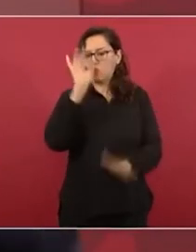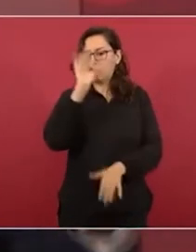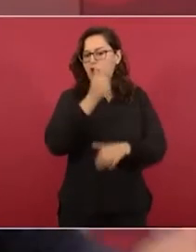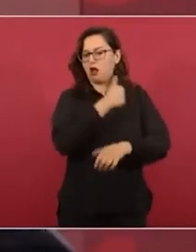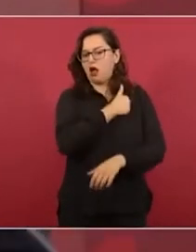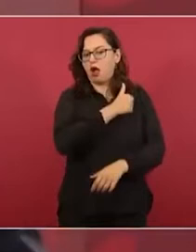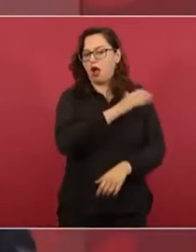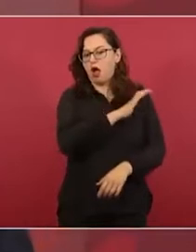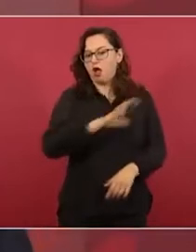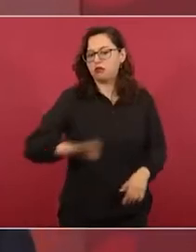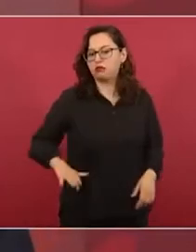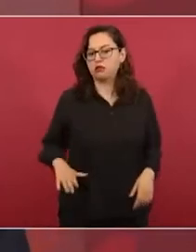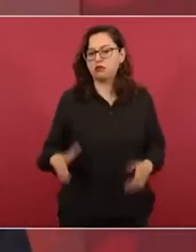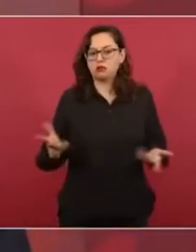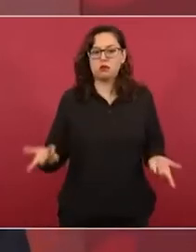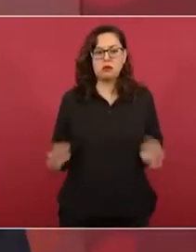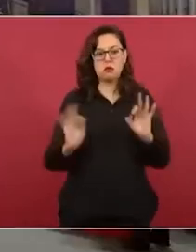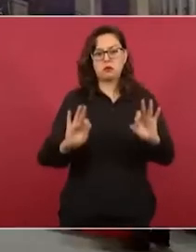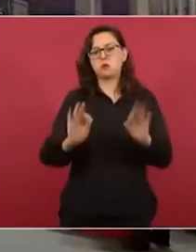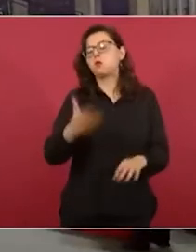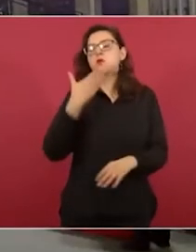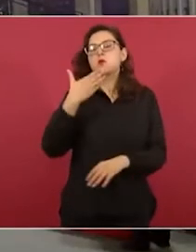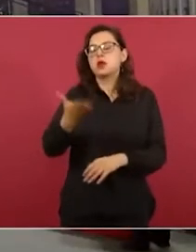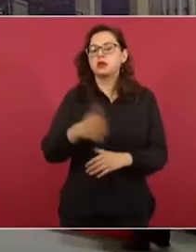Esos son muy buenos instrumentos.